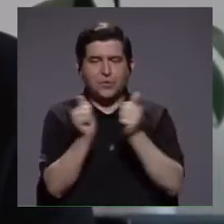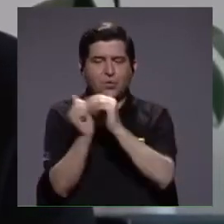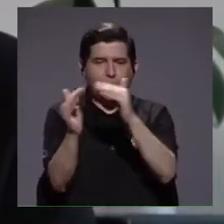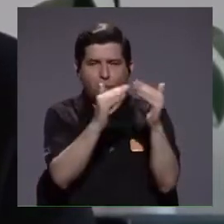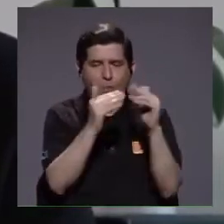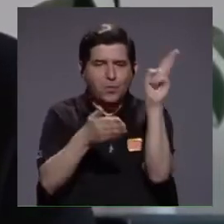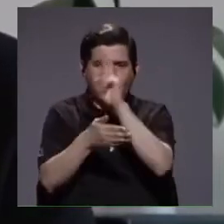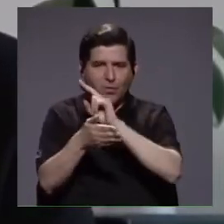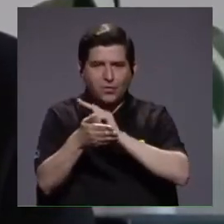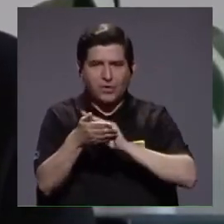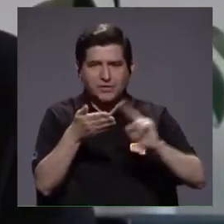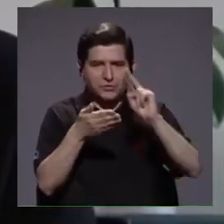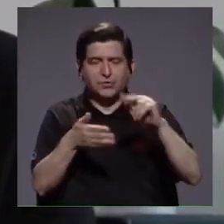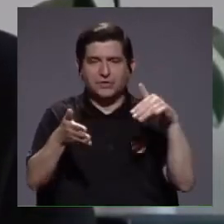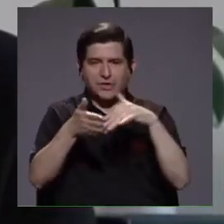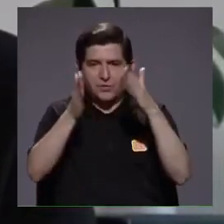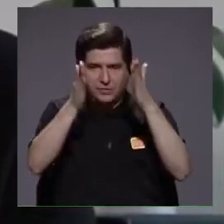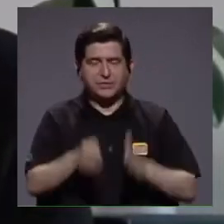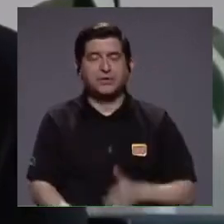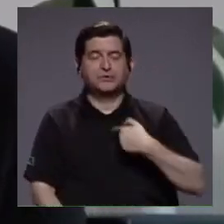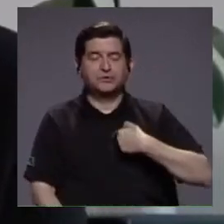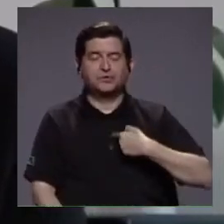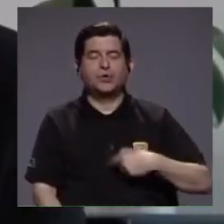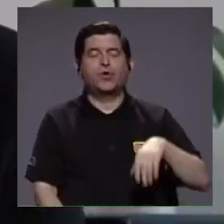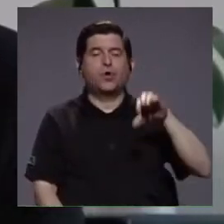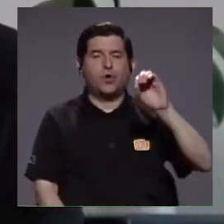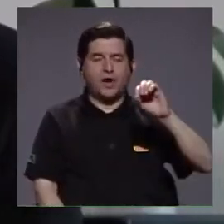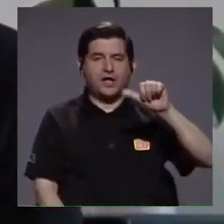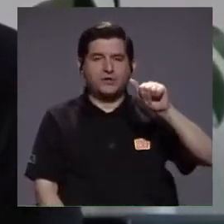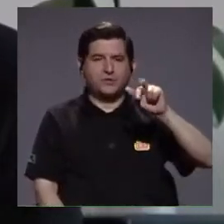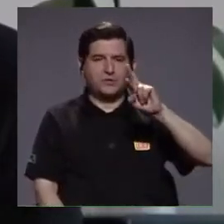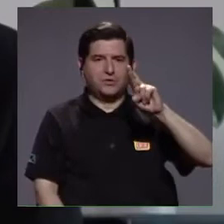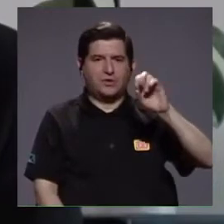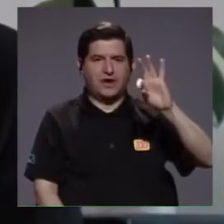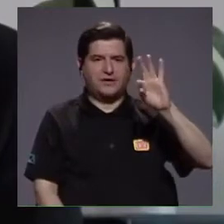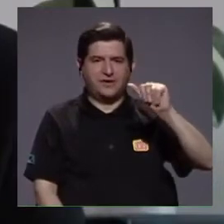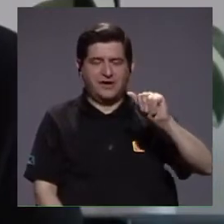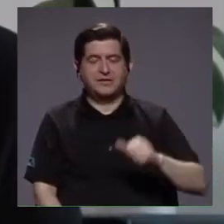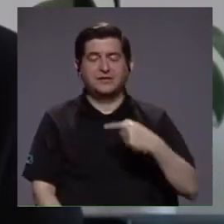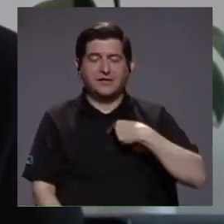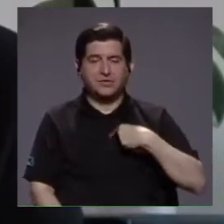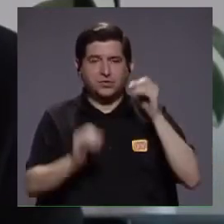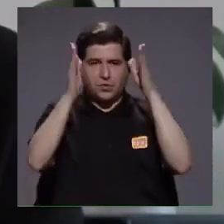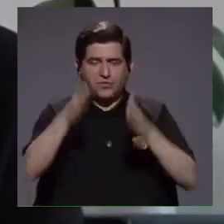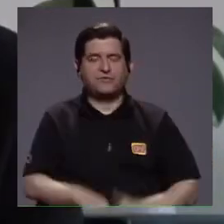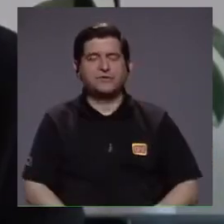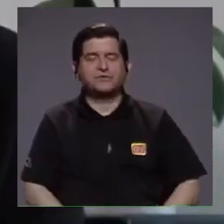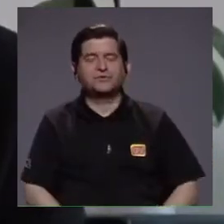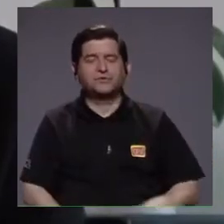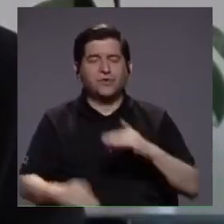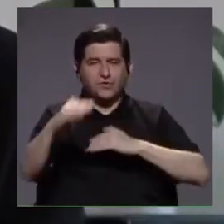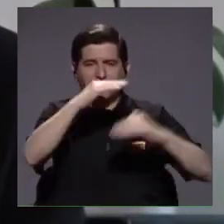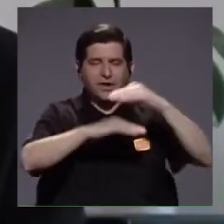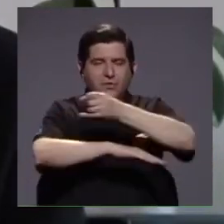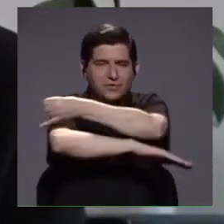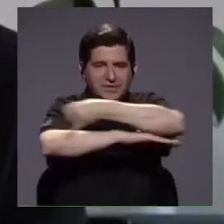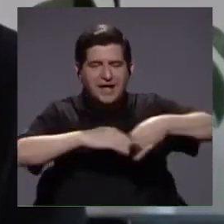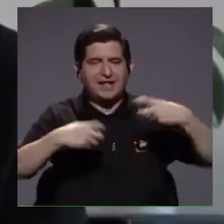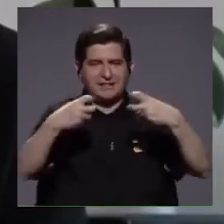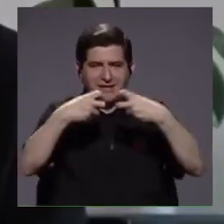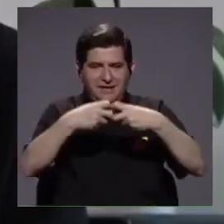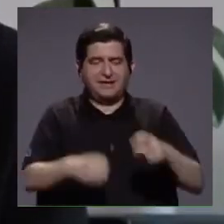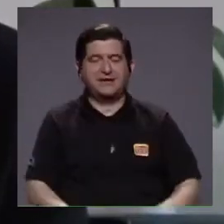con la población estudiantil. Mi nombre es Orlando Arrieta, yo soy profesor de la Escuela de Ingeniería Eléctrica de la Facultad de